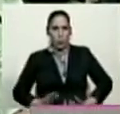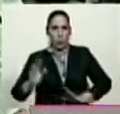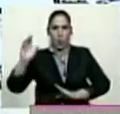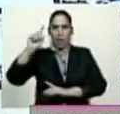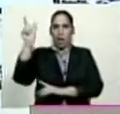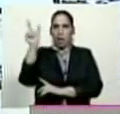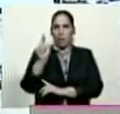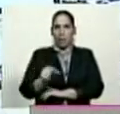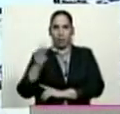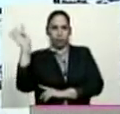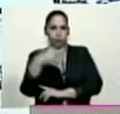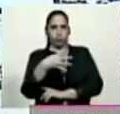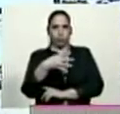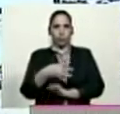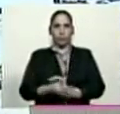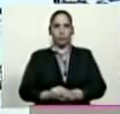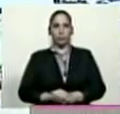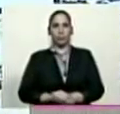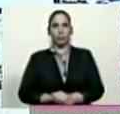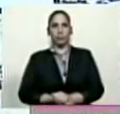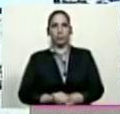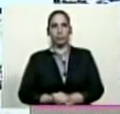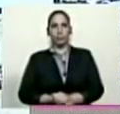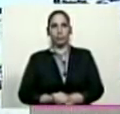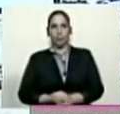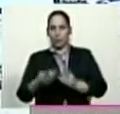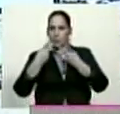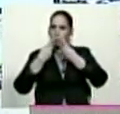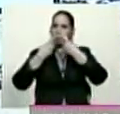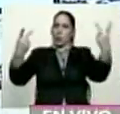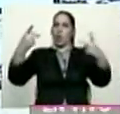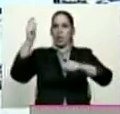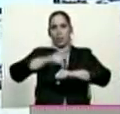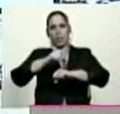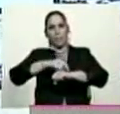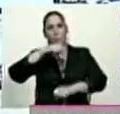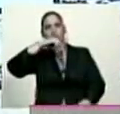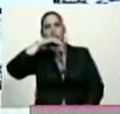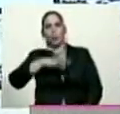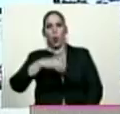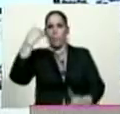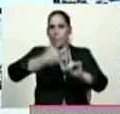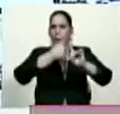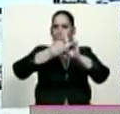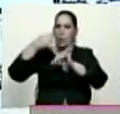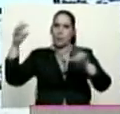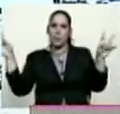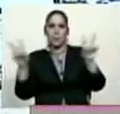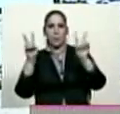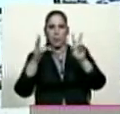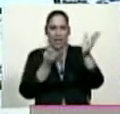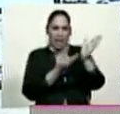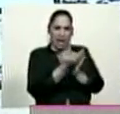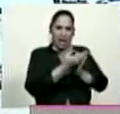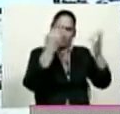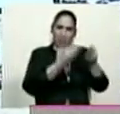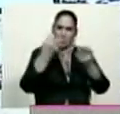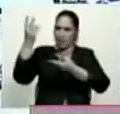Esequibo! ¡Nace en el Esequibo! Y digamos en este tiempo histórico de lucha y victoria, ¡leales